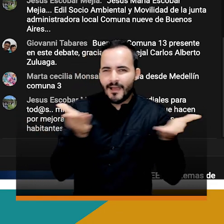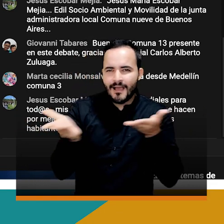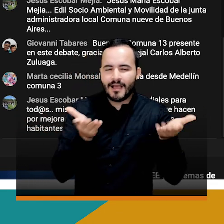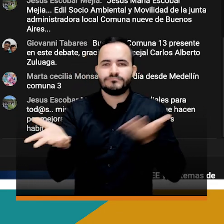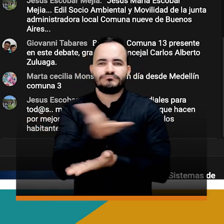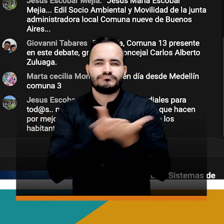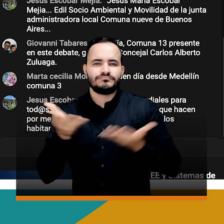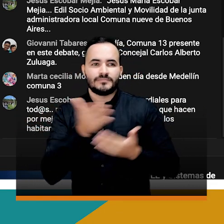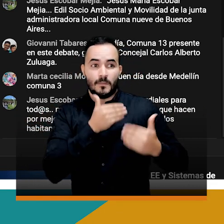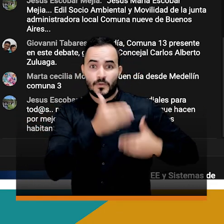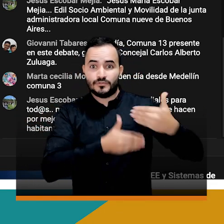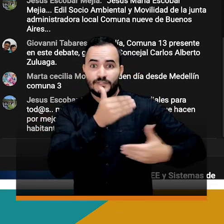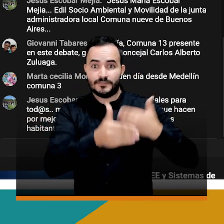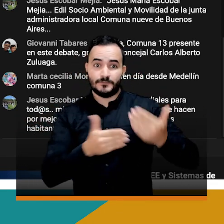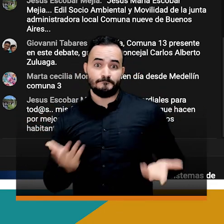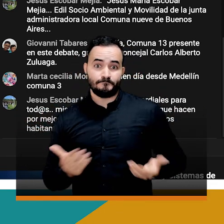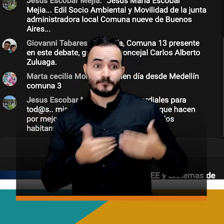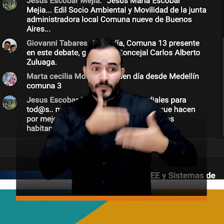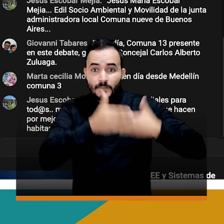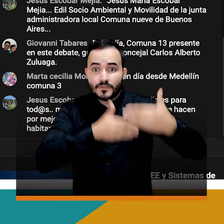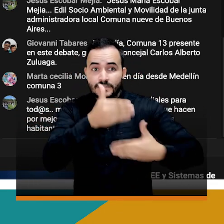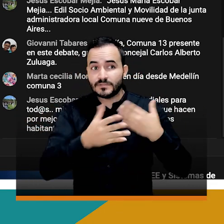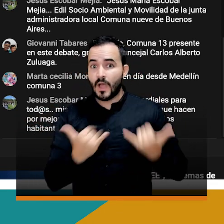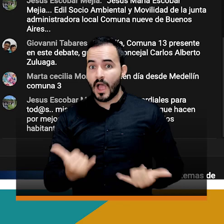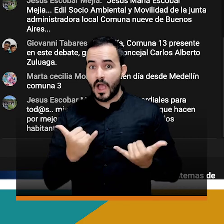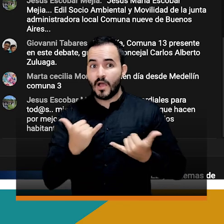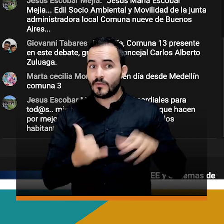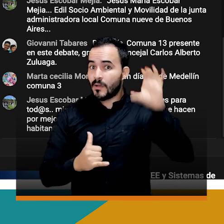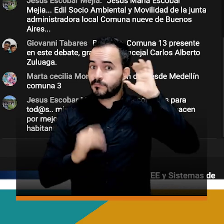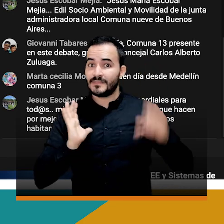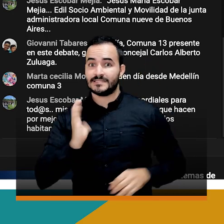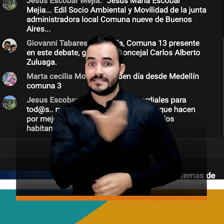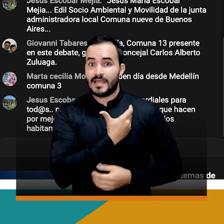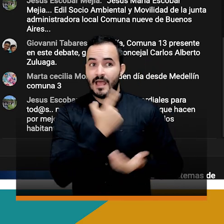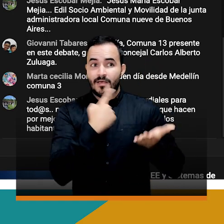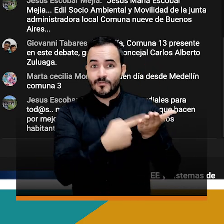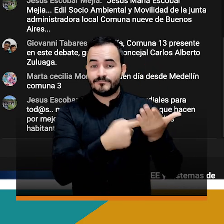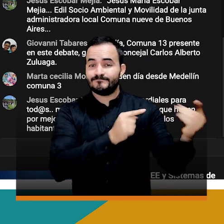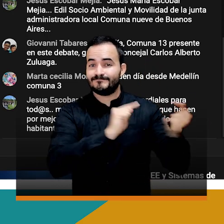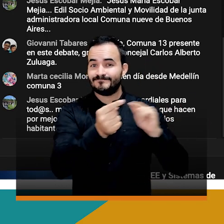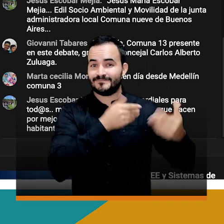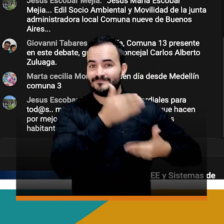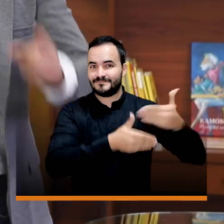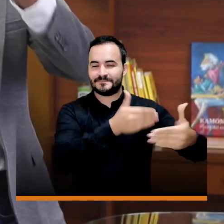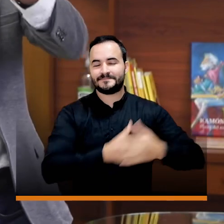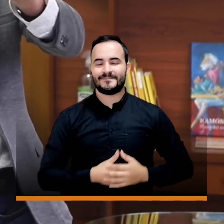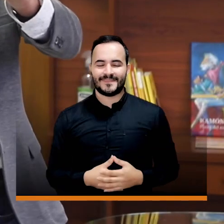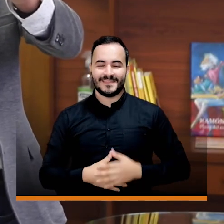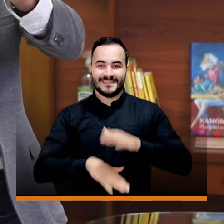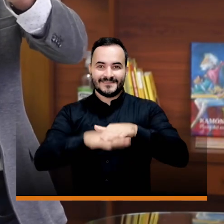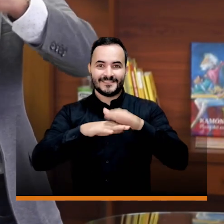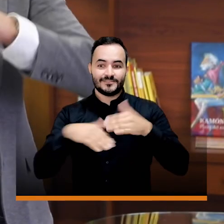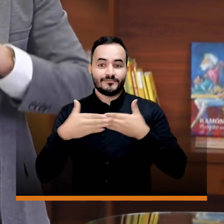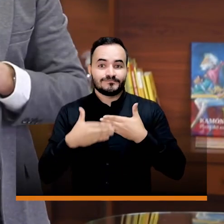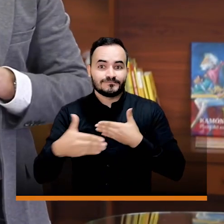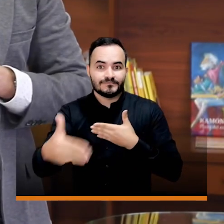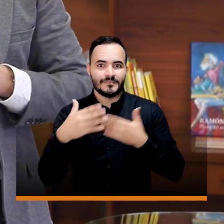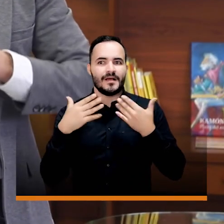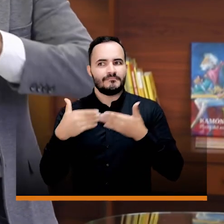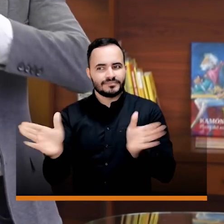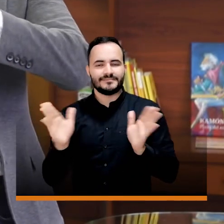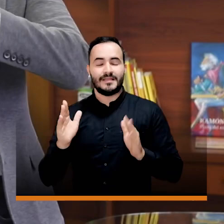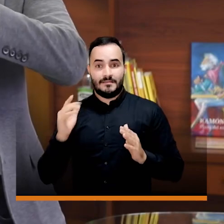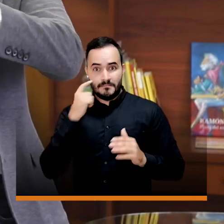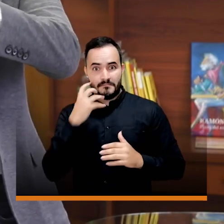del proyecto de acto legislativo que se tramita actualmente en el Senado. Acompáñanos en este